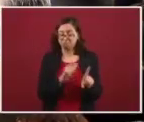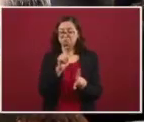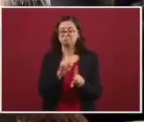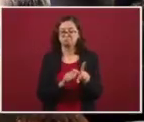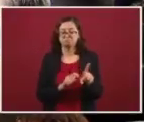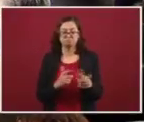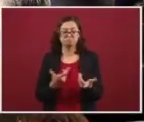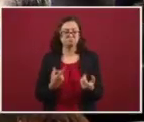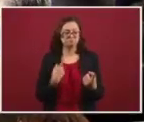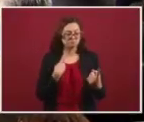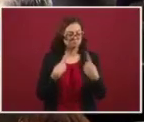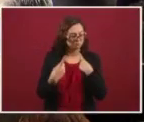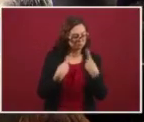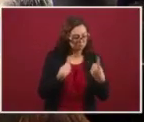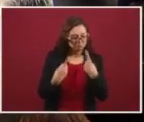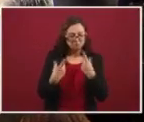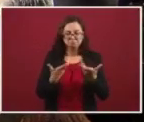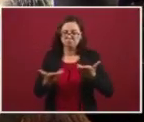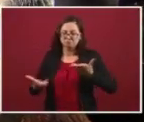diálogo